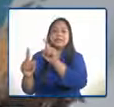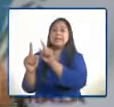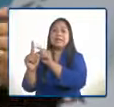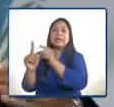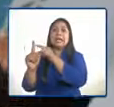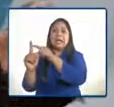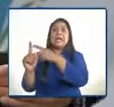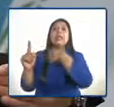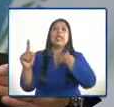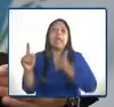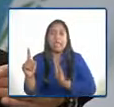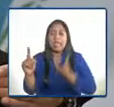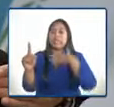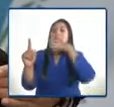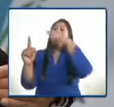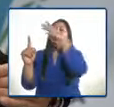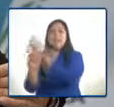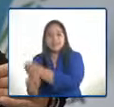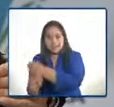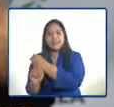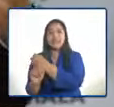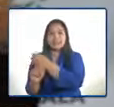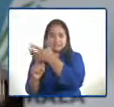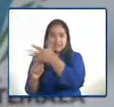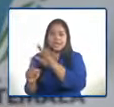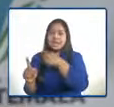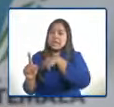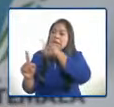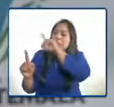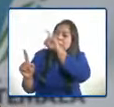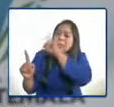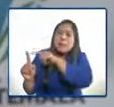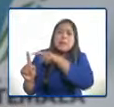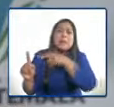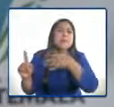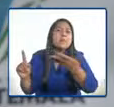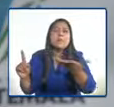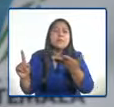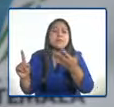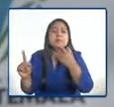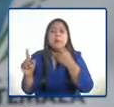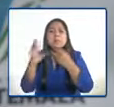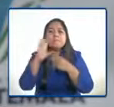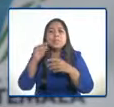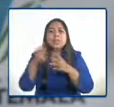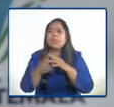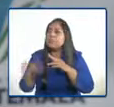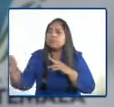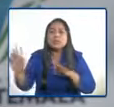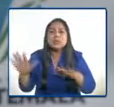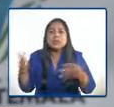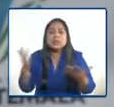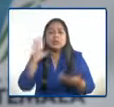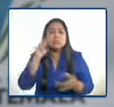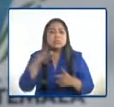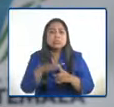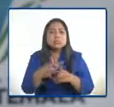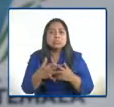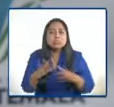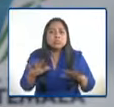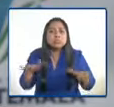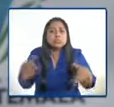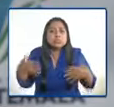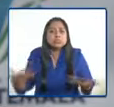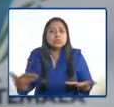cansó, yo logré llegar a donde él estaba y le pregunté exactamente por qué estaba abandonando el proceso, que cuál era la situación que podría